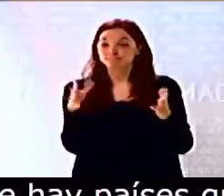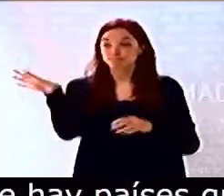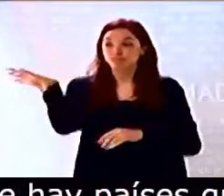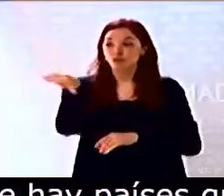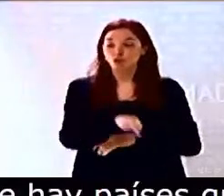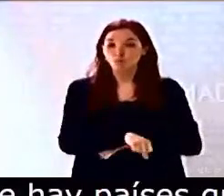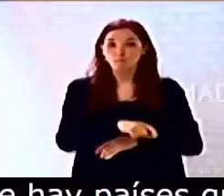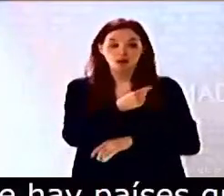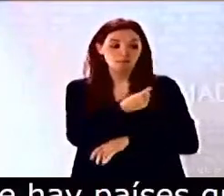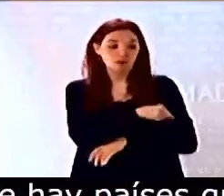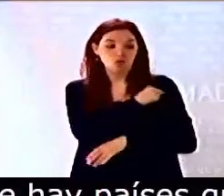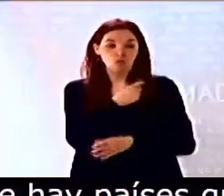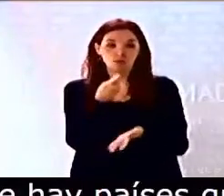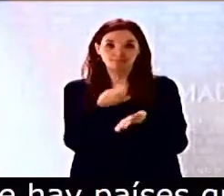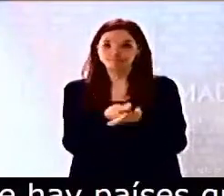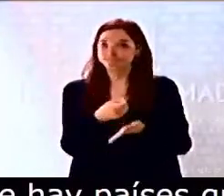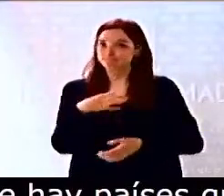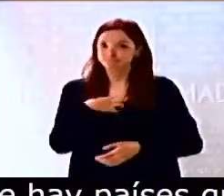adquisición de vacunas.